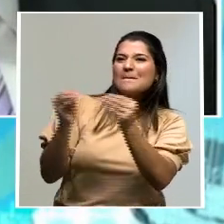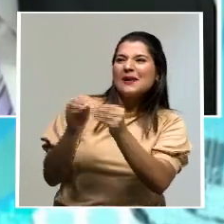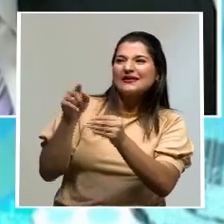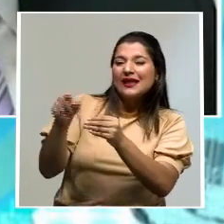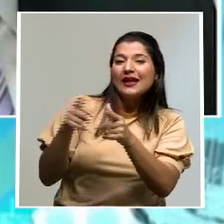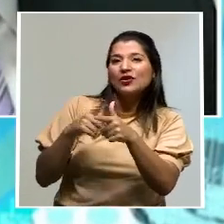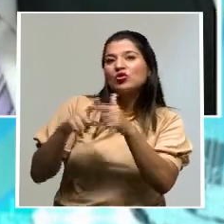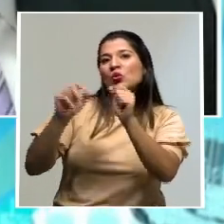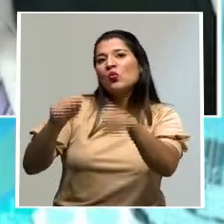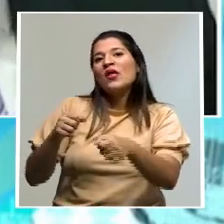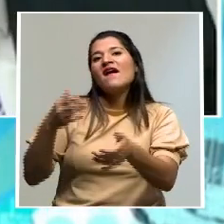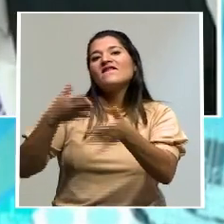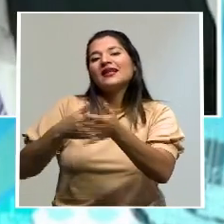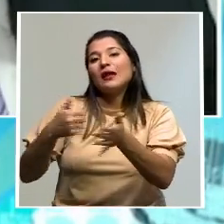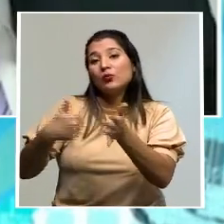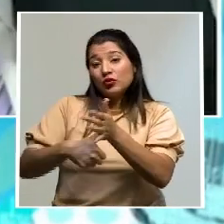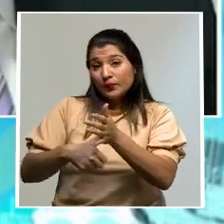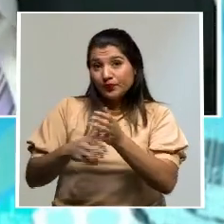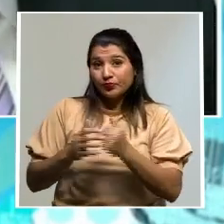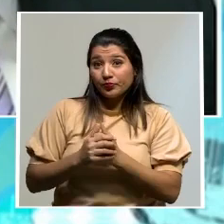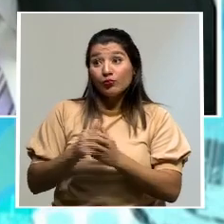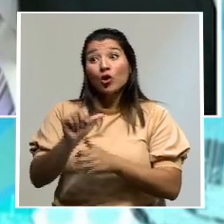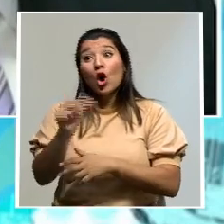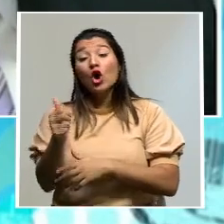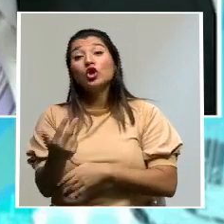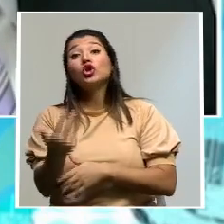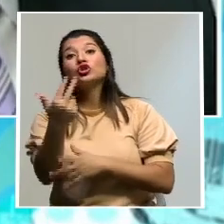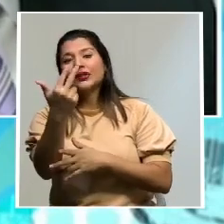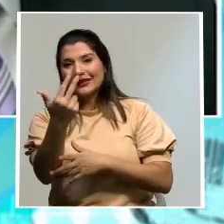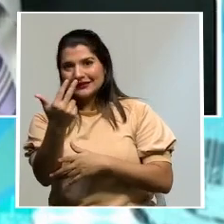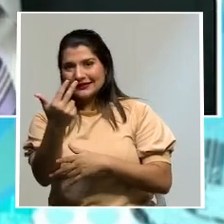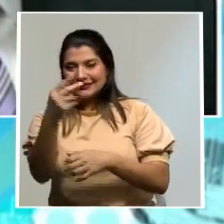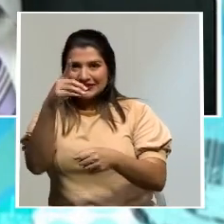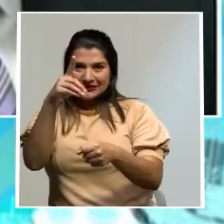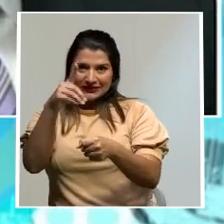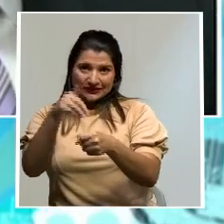que es la convención. Los otros 3 que han estado muy de acuerdo,